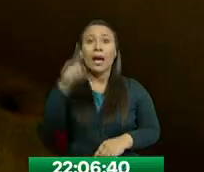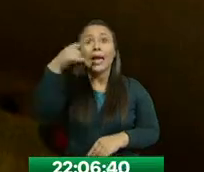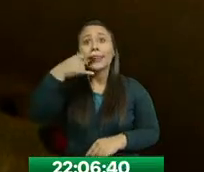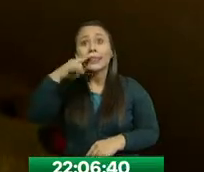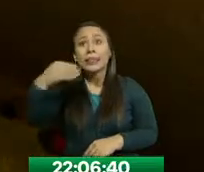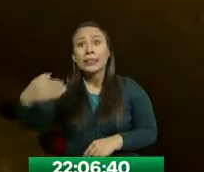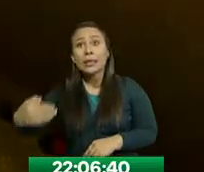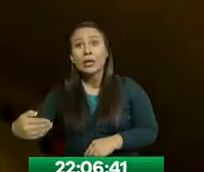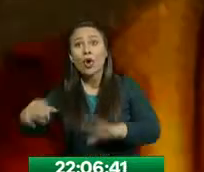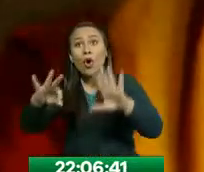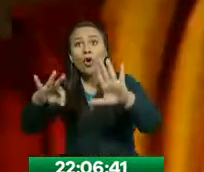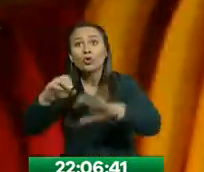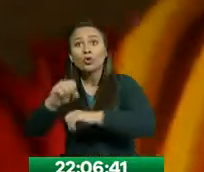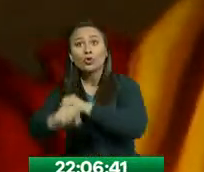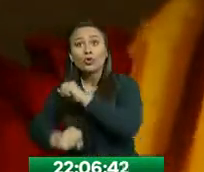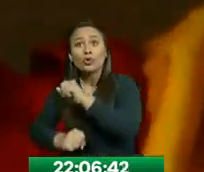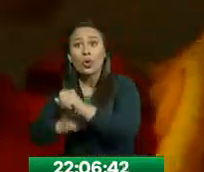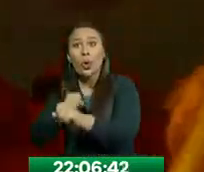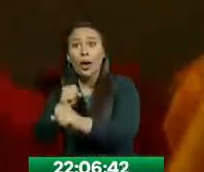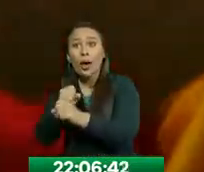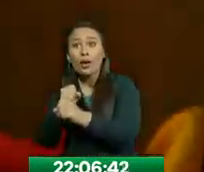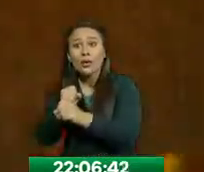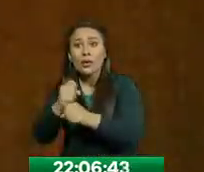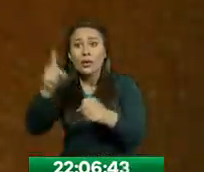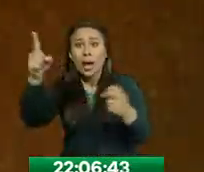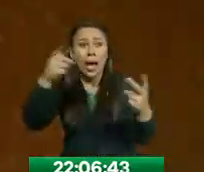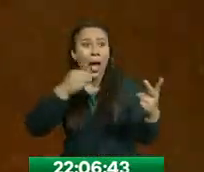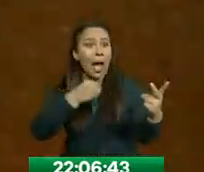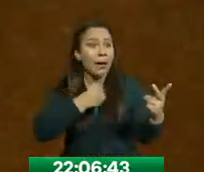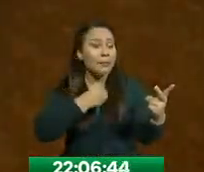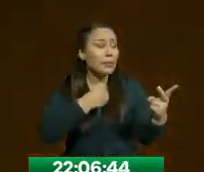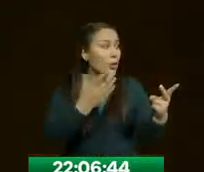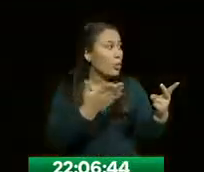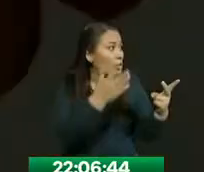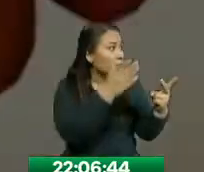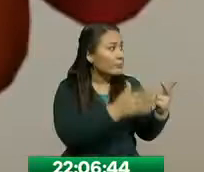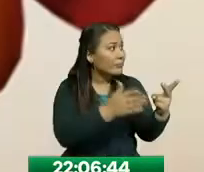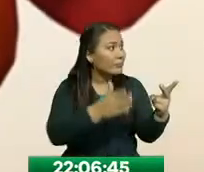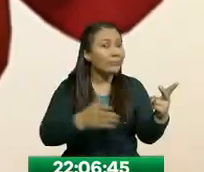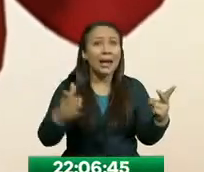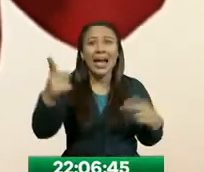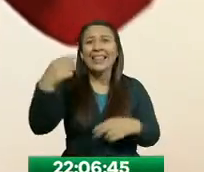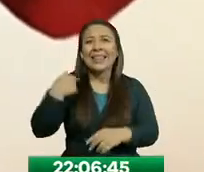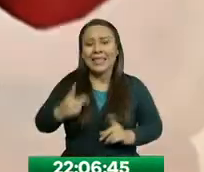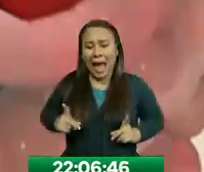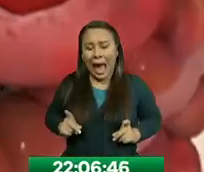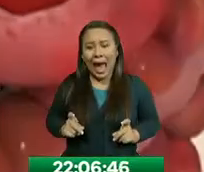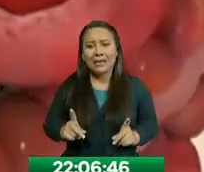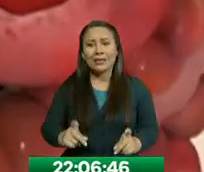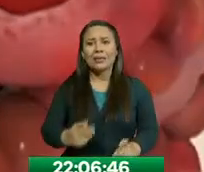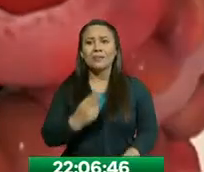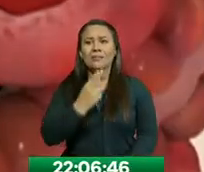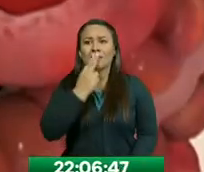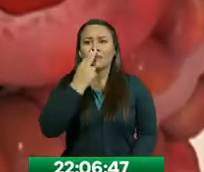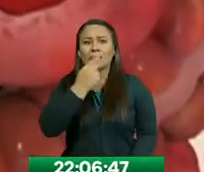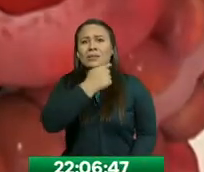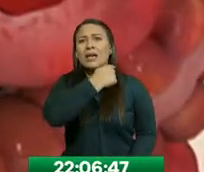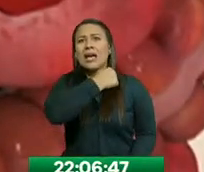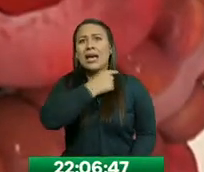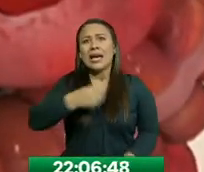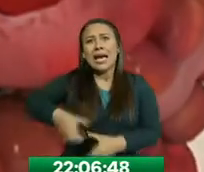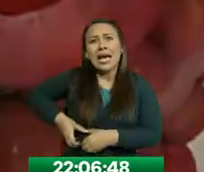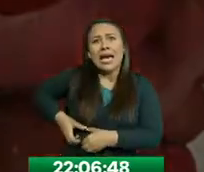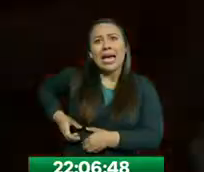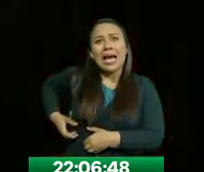Jesús tiene 8 años y hace 2 le detectaron hepatoblastoma, un tumor canceroso muy raro que se origina en el hígado. En